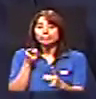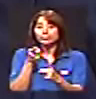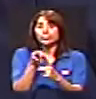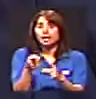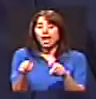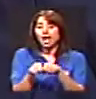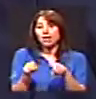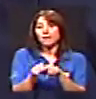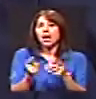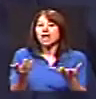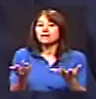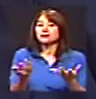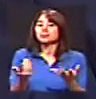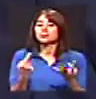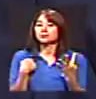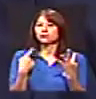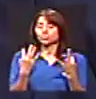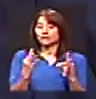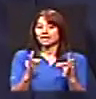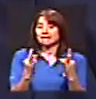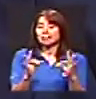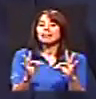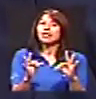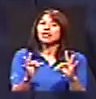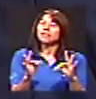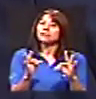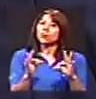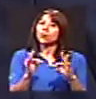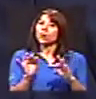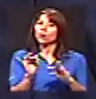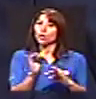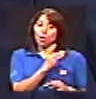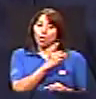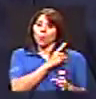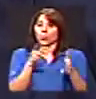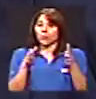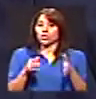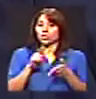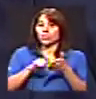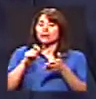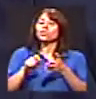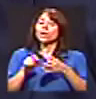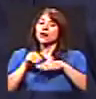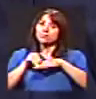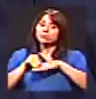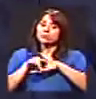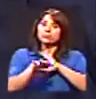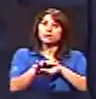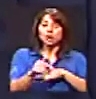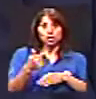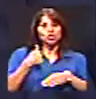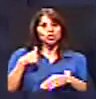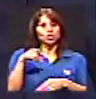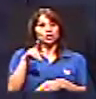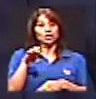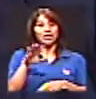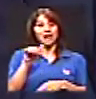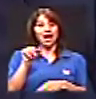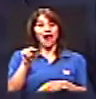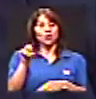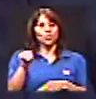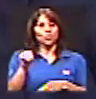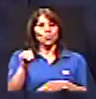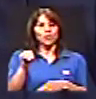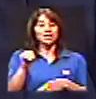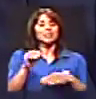pude o intenté dejar un legado como director de la escuela. Yo soy decano de la Facultad de Ciencias Sociales por